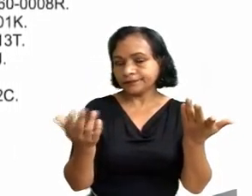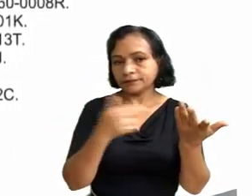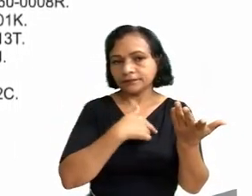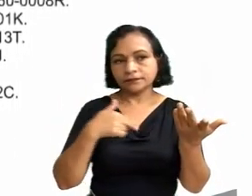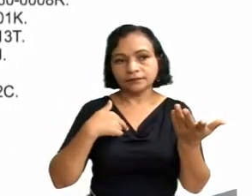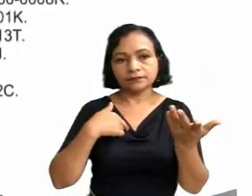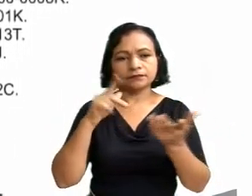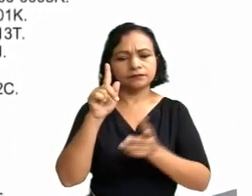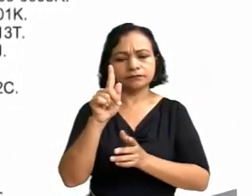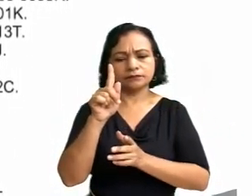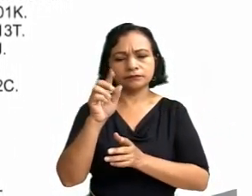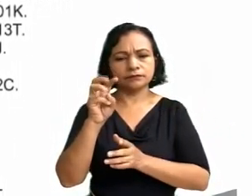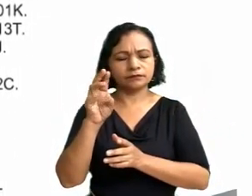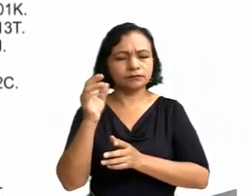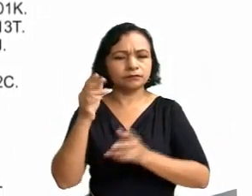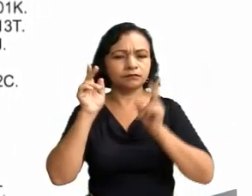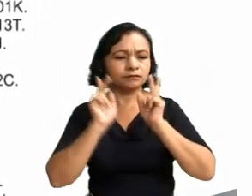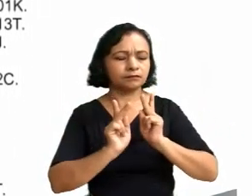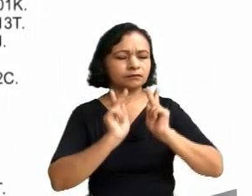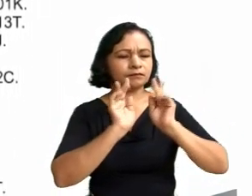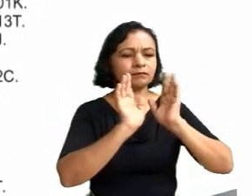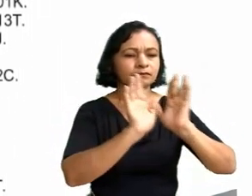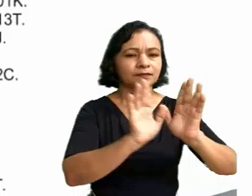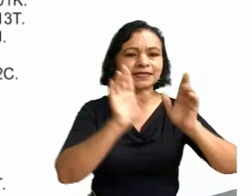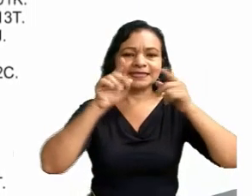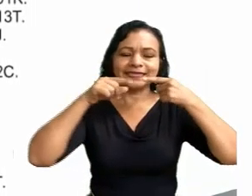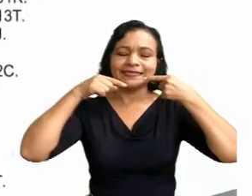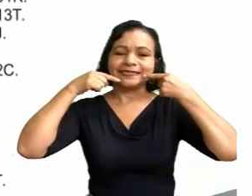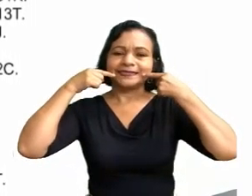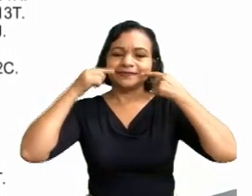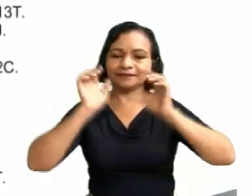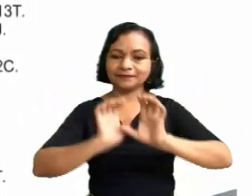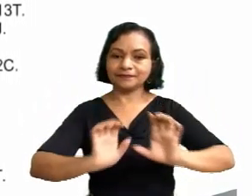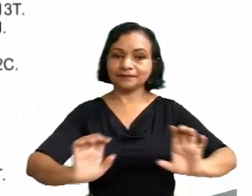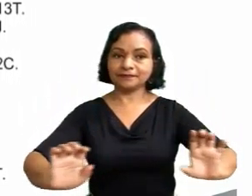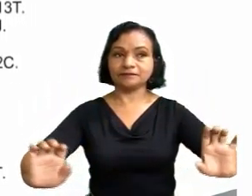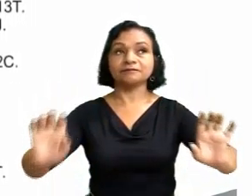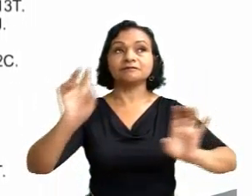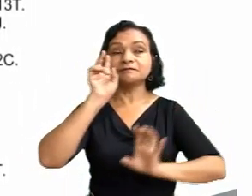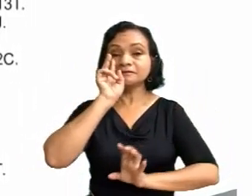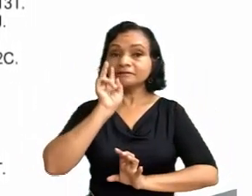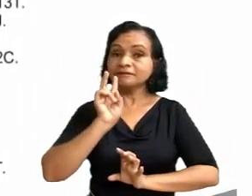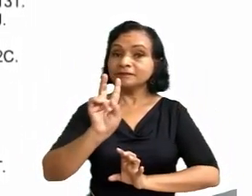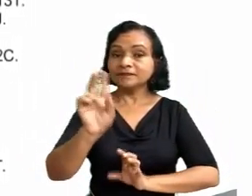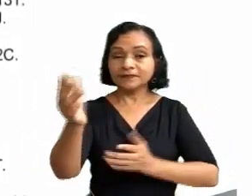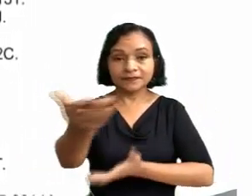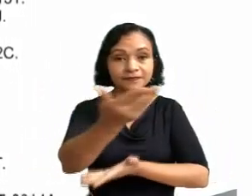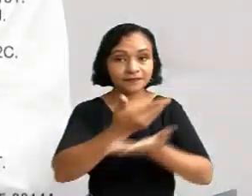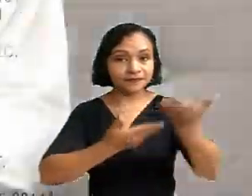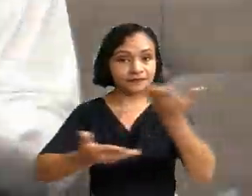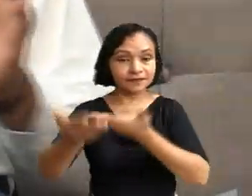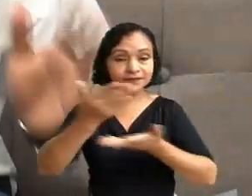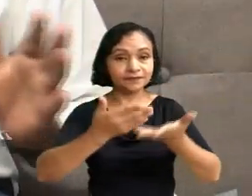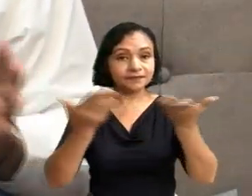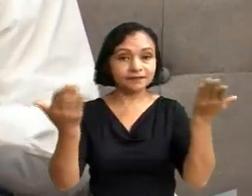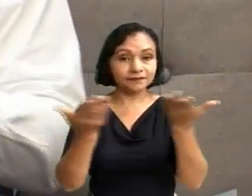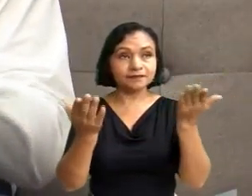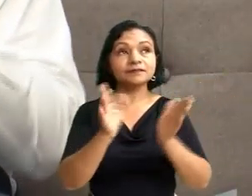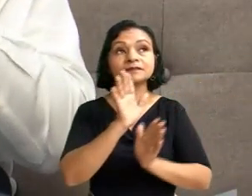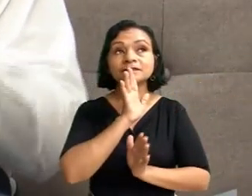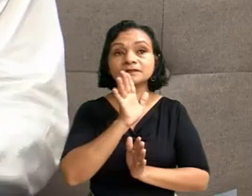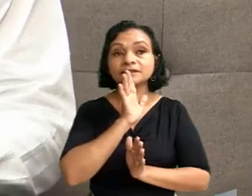comandante tomar nuestra venganza personal será la sonrisa de los niños diputados tenemos que ahora mismo mostrar compartir también dentro de esa lógica en lo que éste